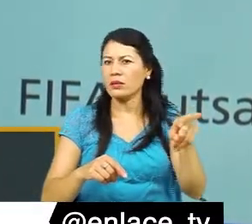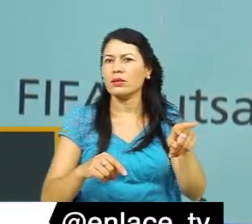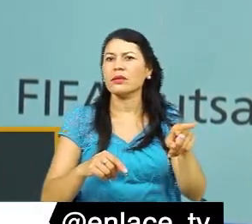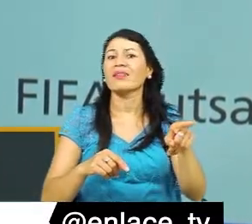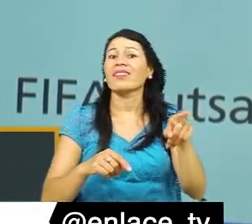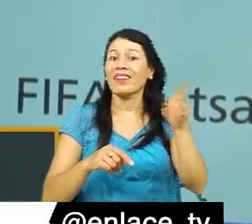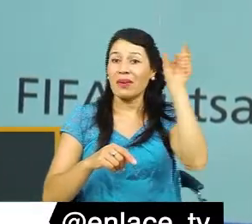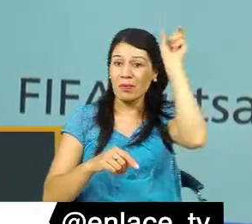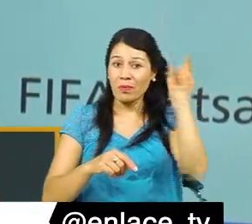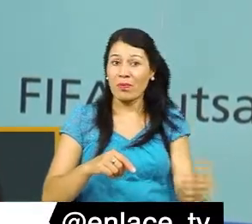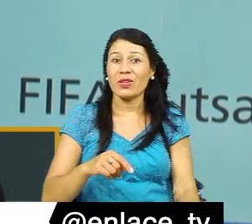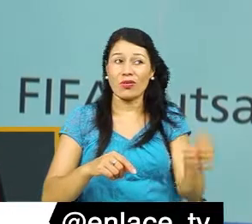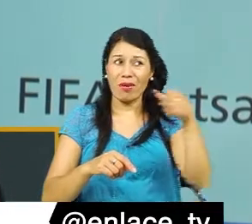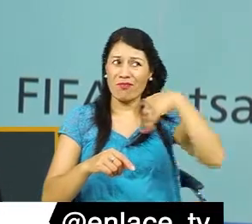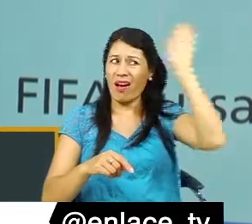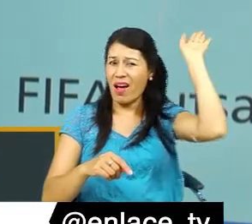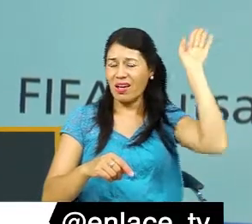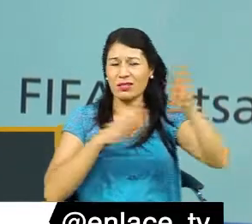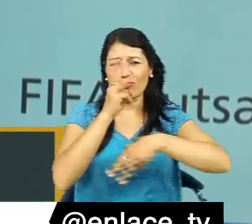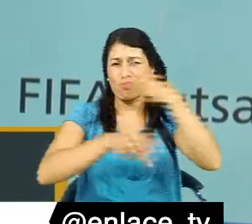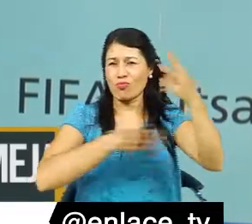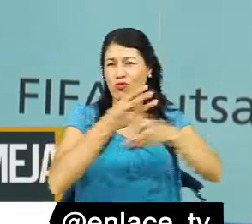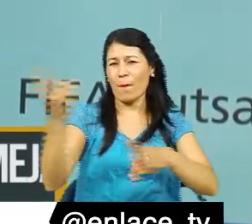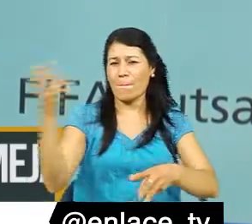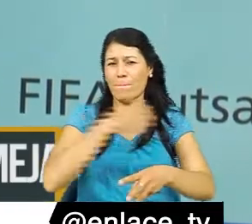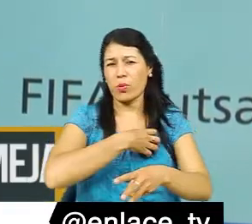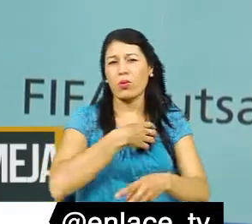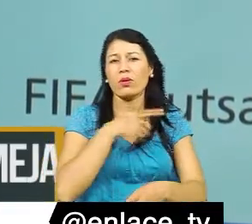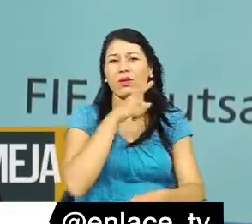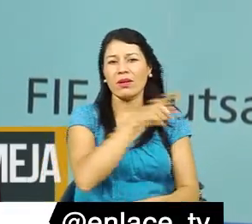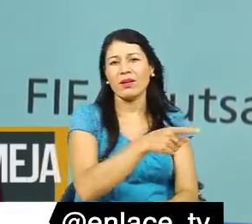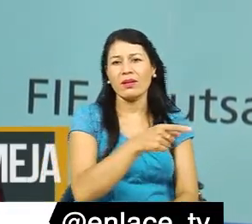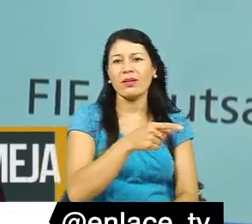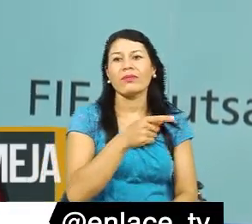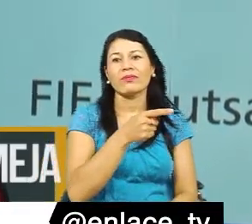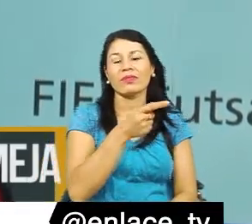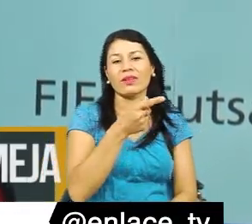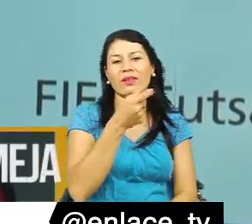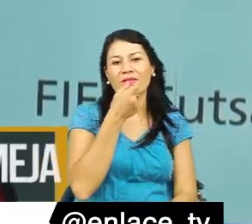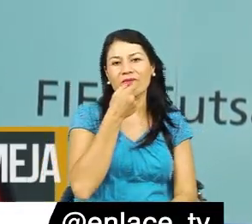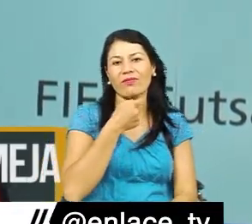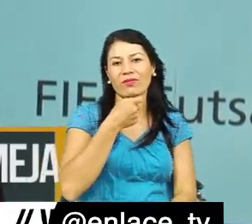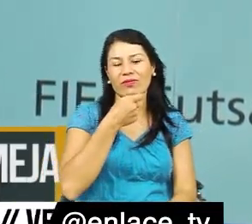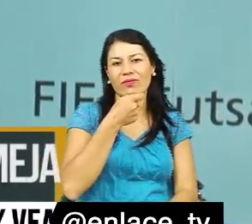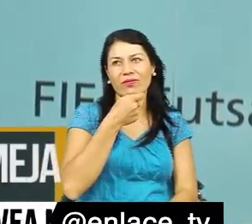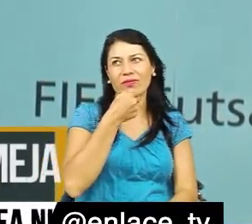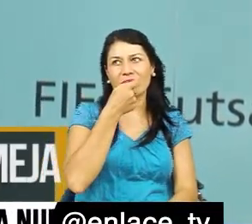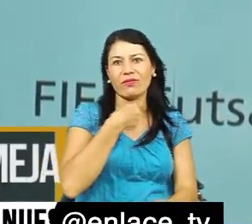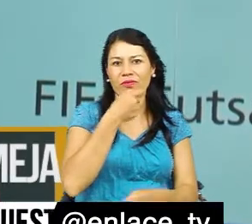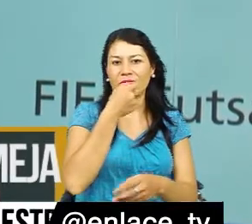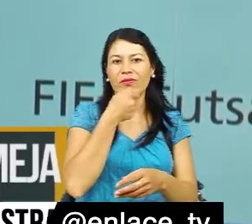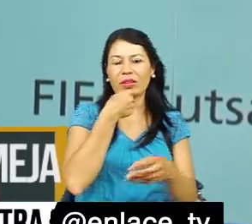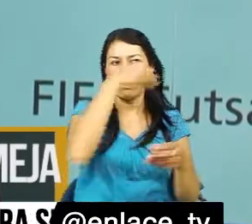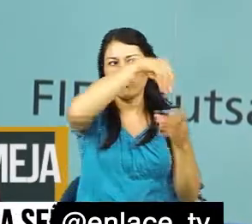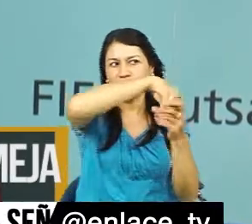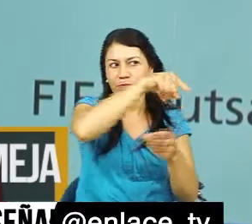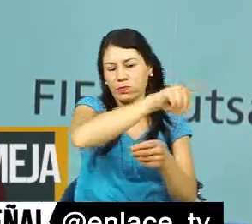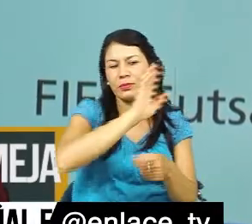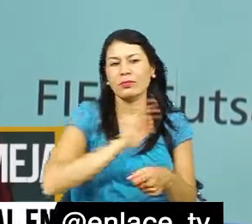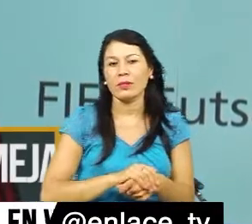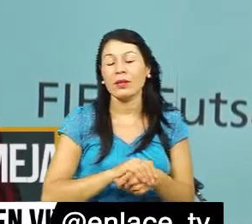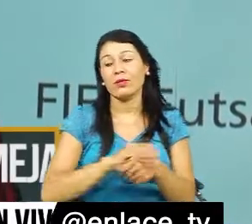del mundo de fútbol sala, Falcao. Entonces pues es un evento que promete. Queremos invitar a toda la gente de